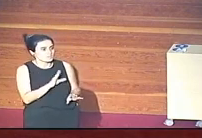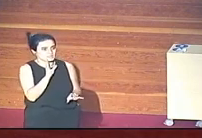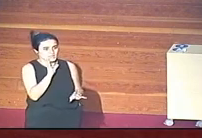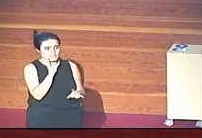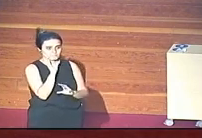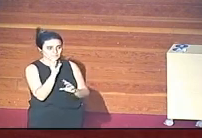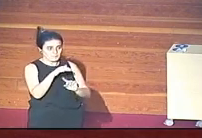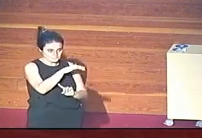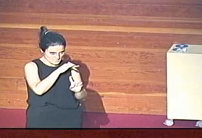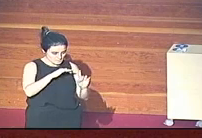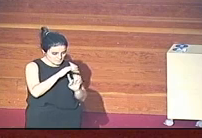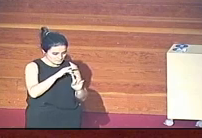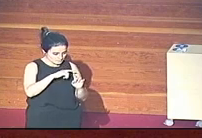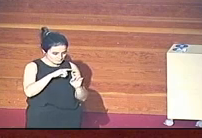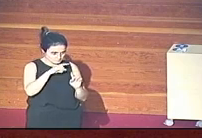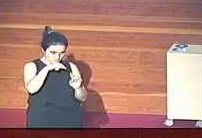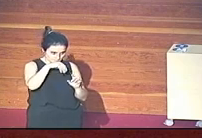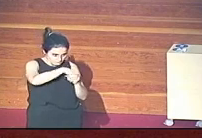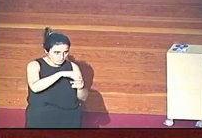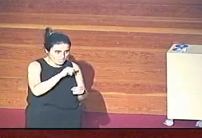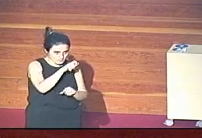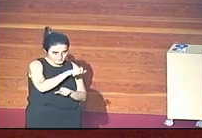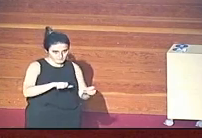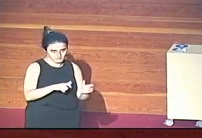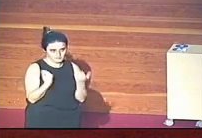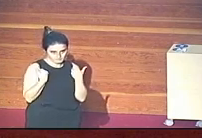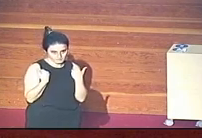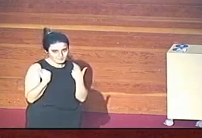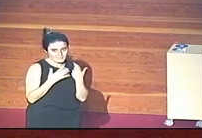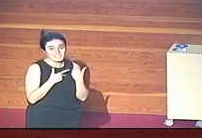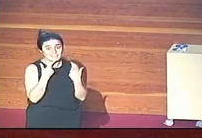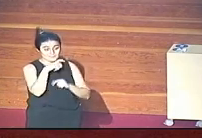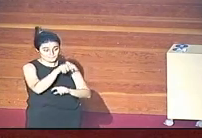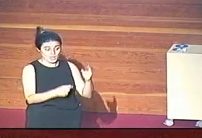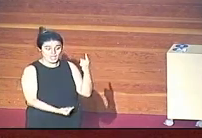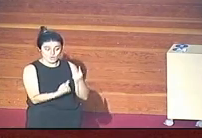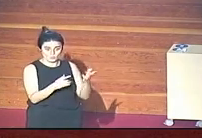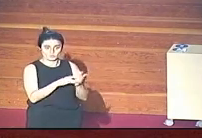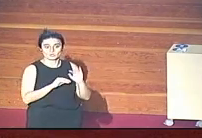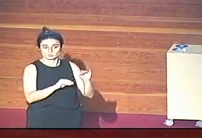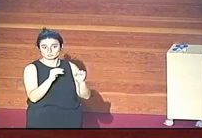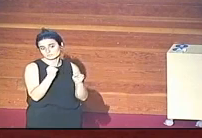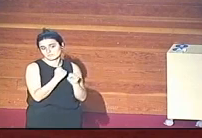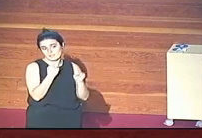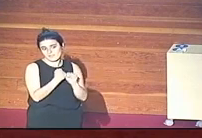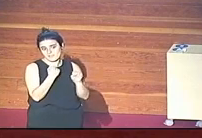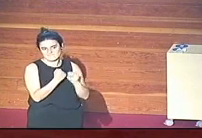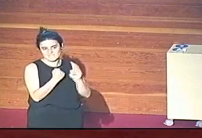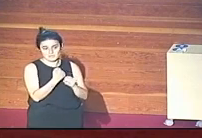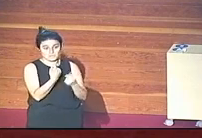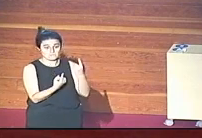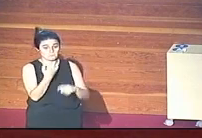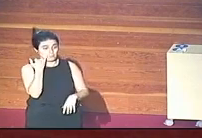ambiente hay personas y hay y hay gente que está haciendo un trabajo pues que es invisible